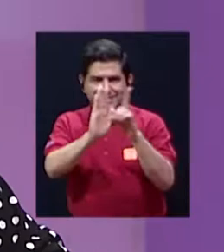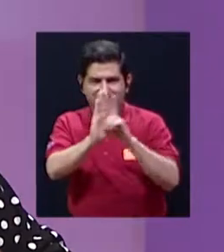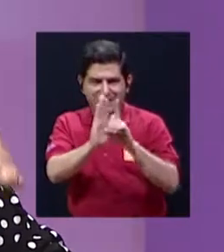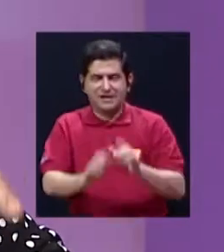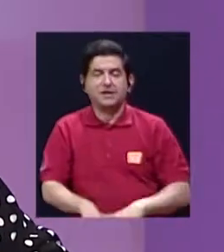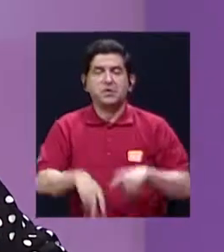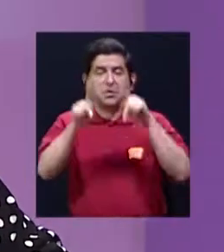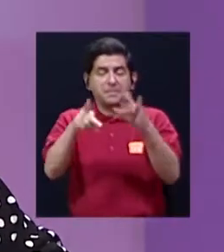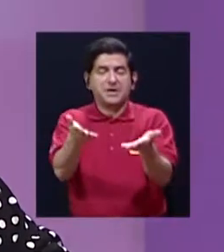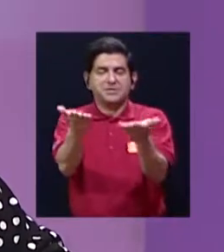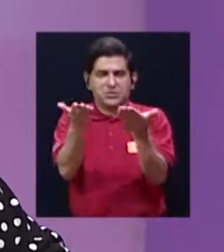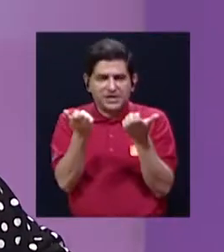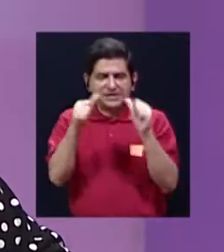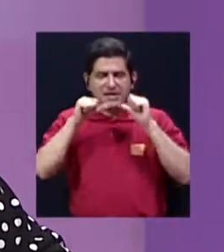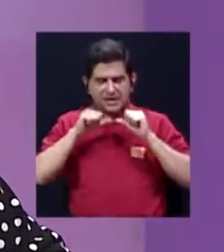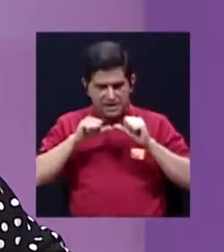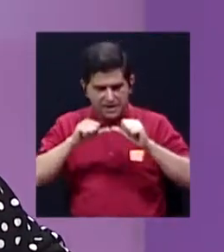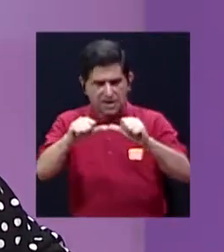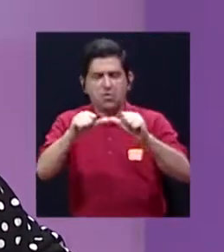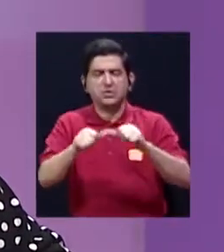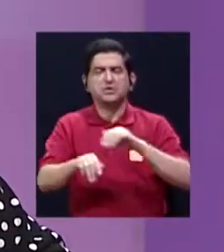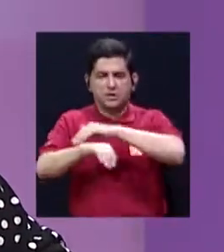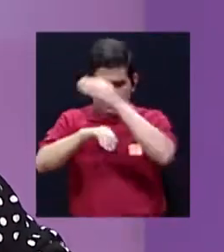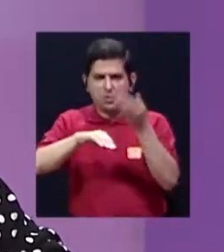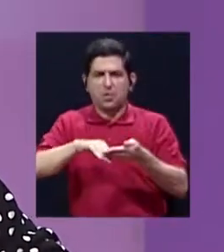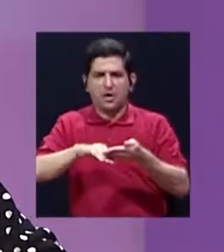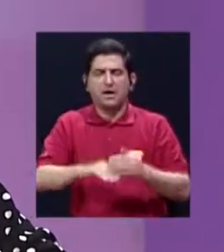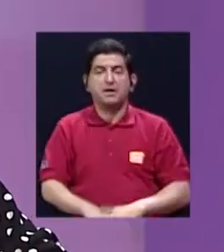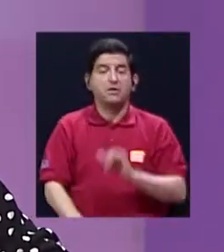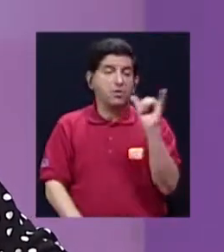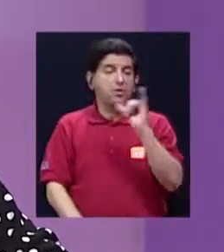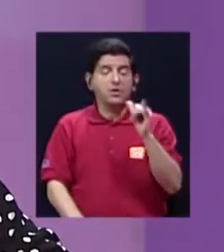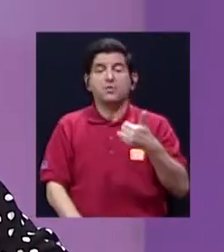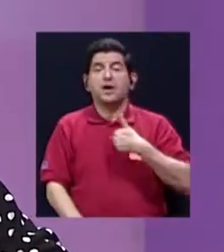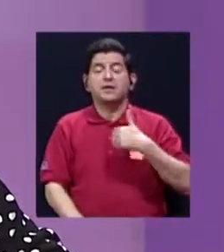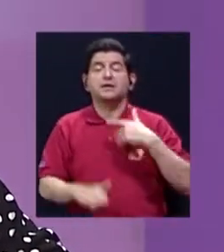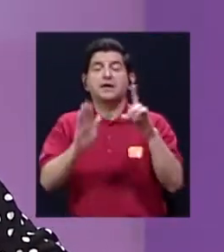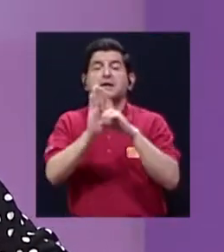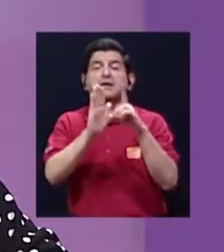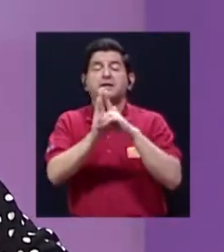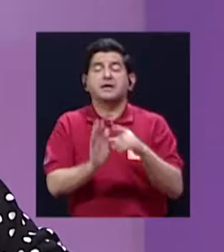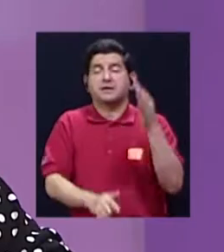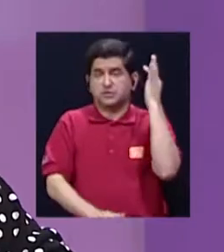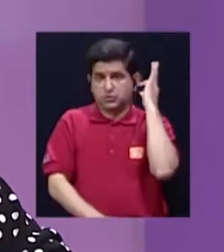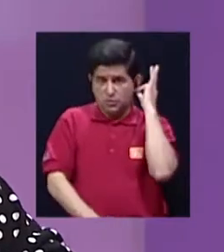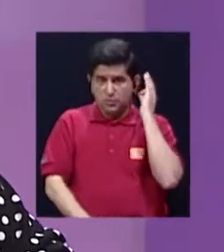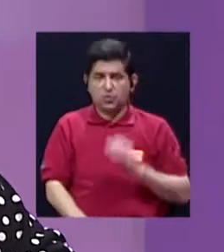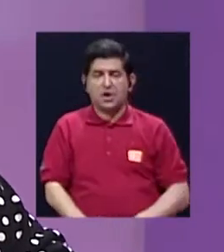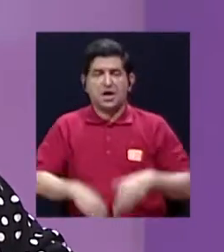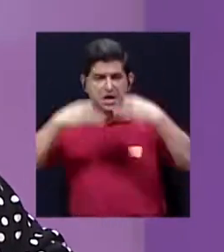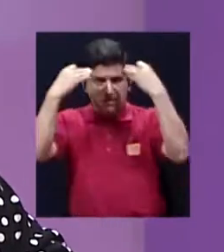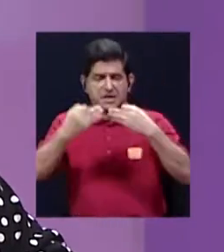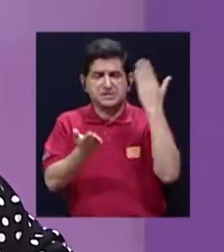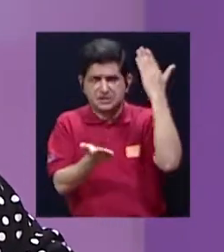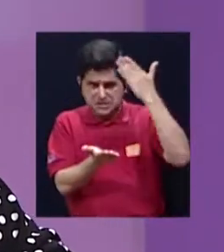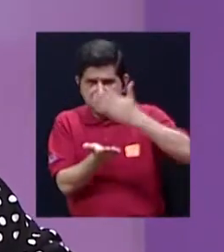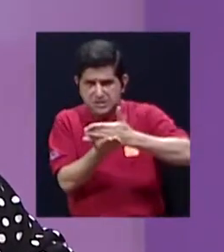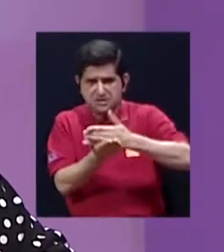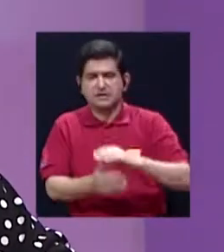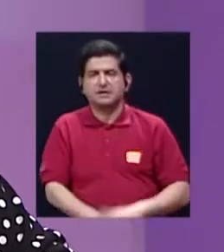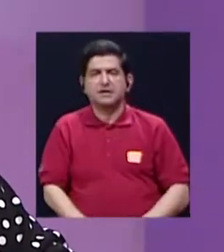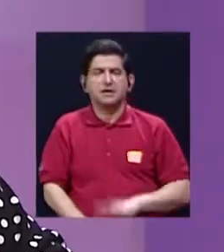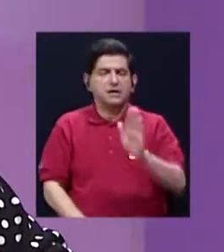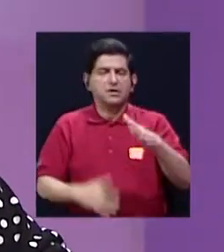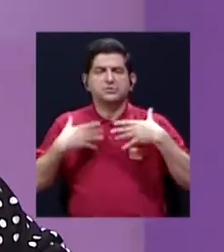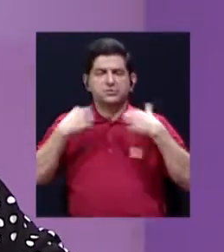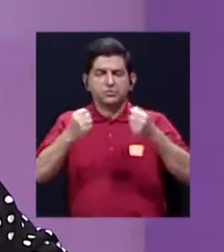para aquellas que decidan seguir adelante con ese embarazo, como también tiene que haber un derecho para las mujeres que decidan interrumpirlo porque